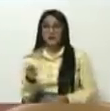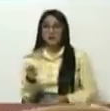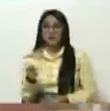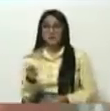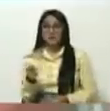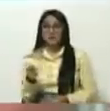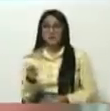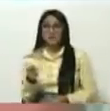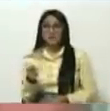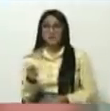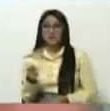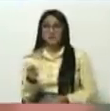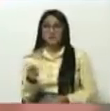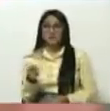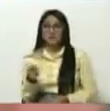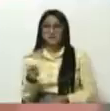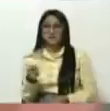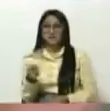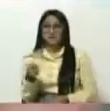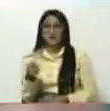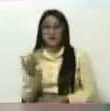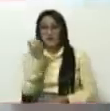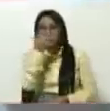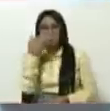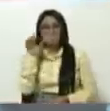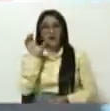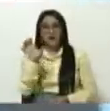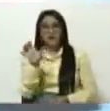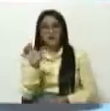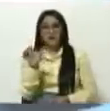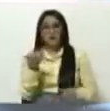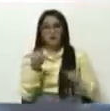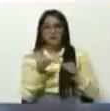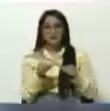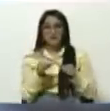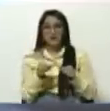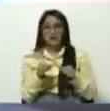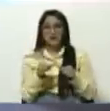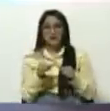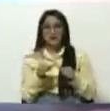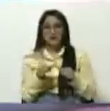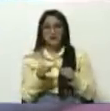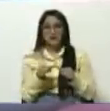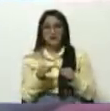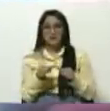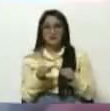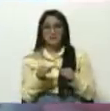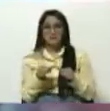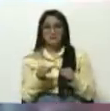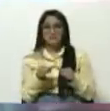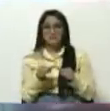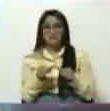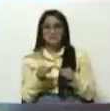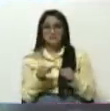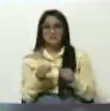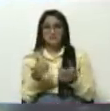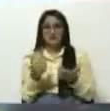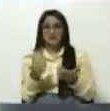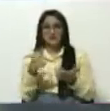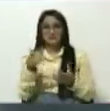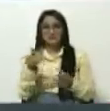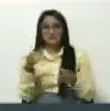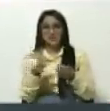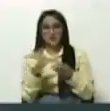como el imperio yanqui sigue y está contraatacándonos, como la